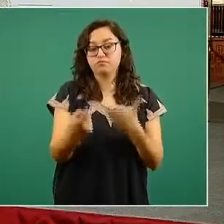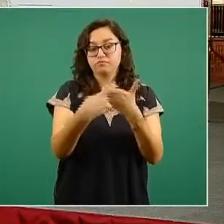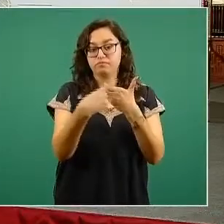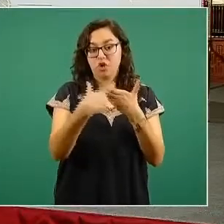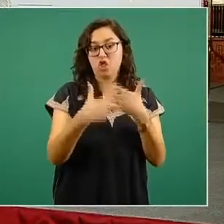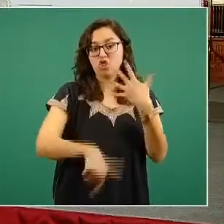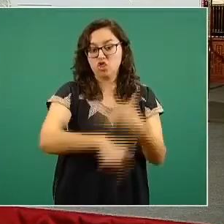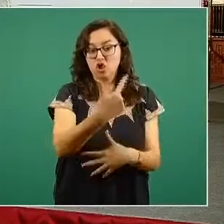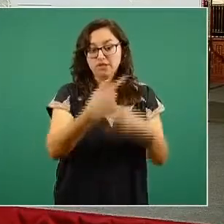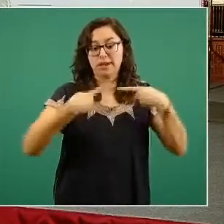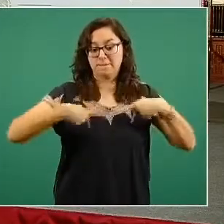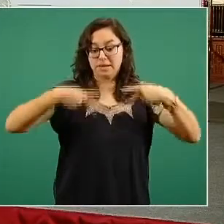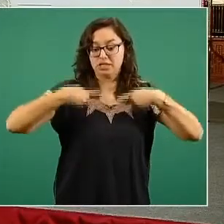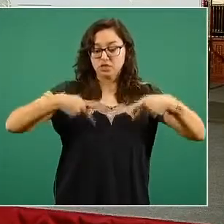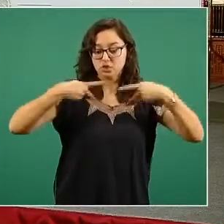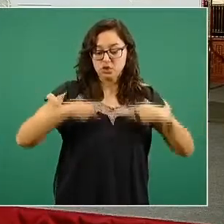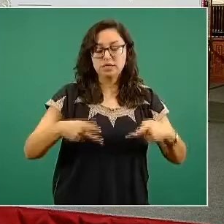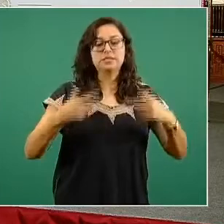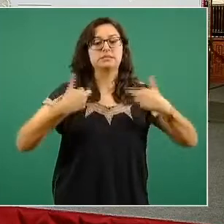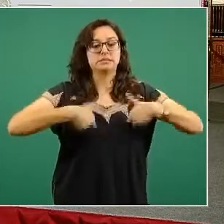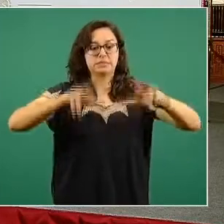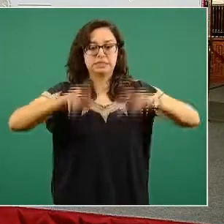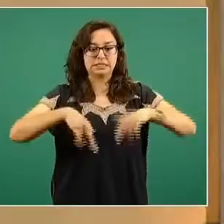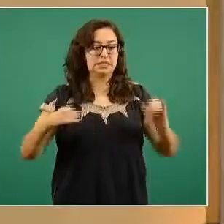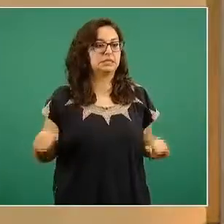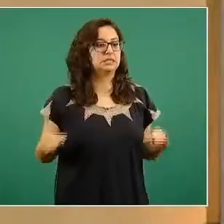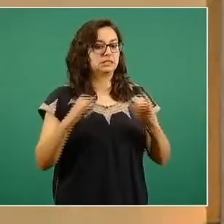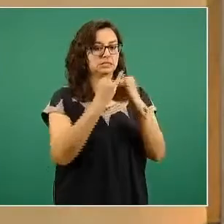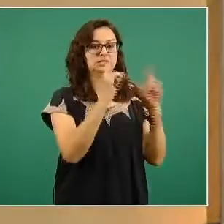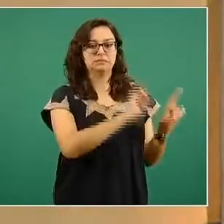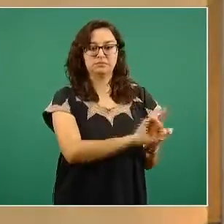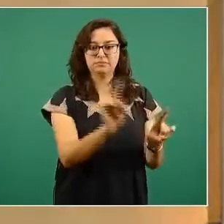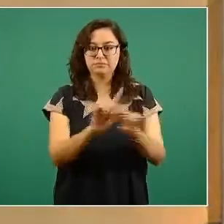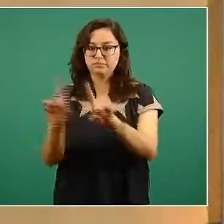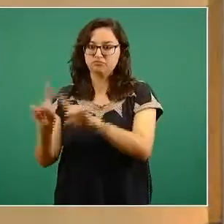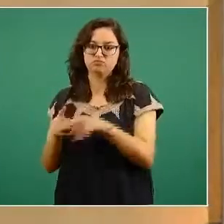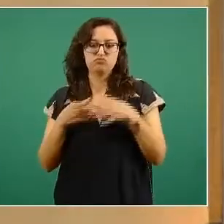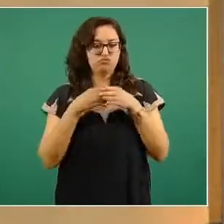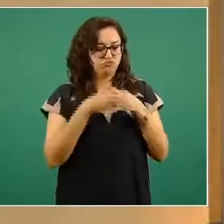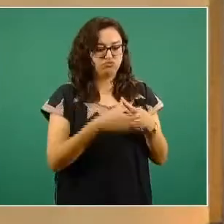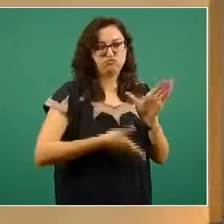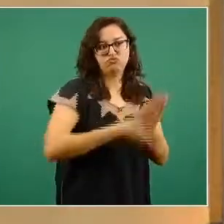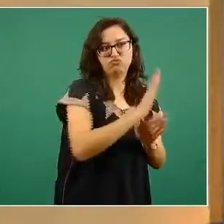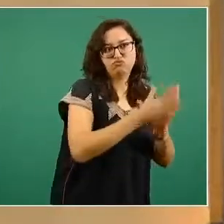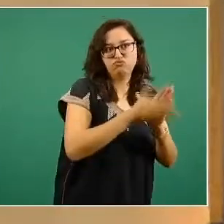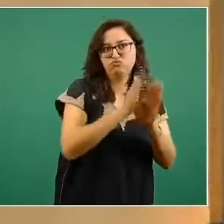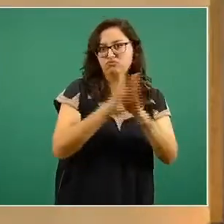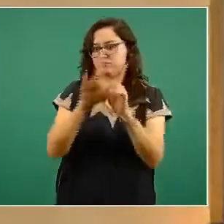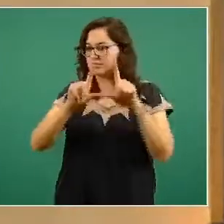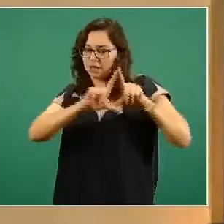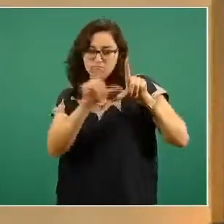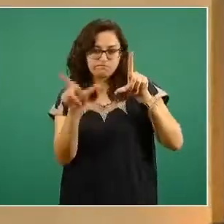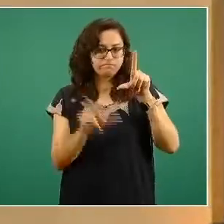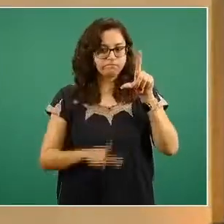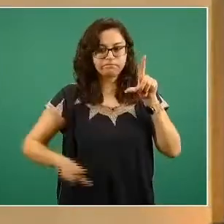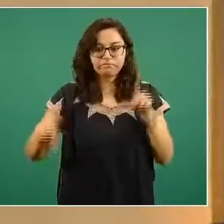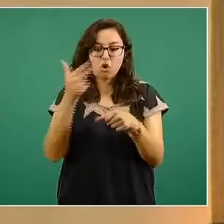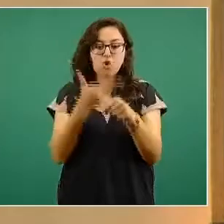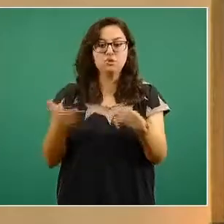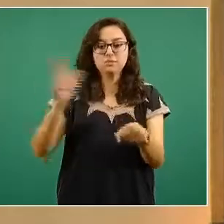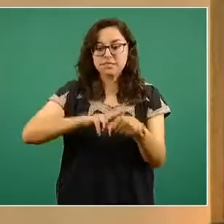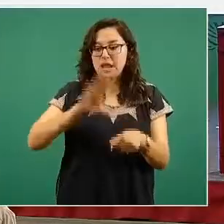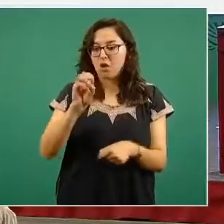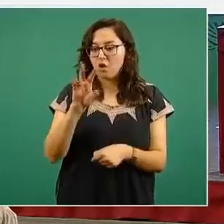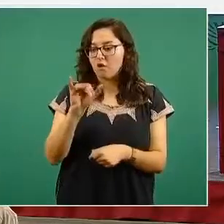sector salud, sino de otras instituciones del Gobierno de México, estarán desplegadas en los hospitales